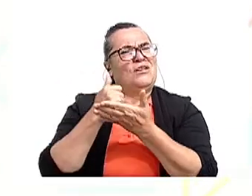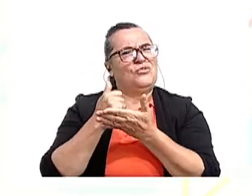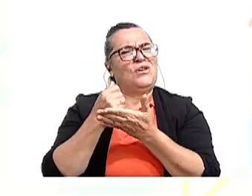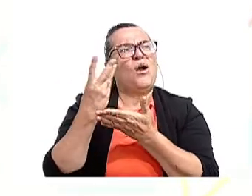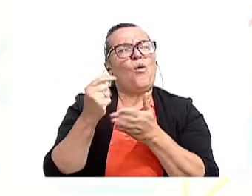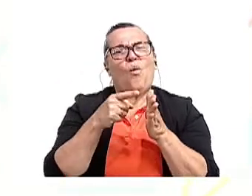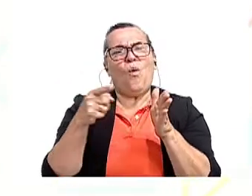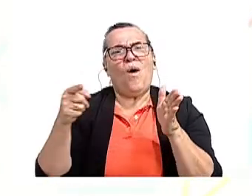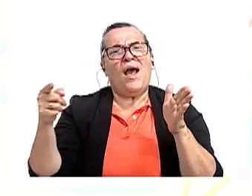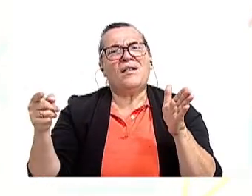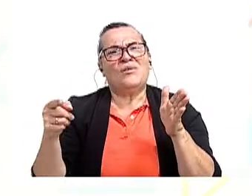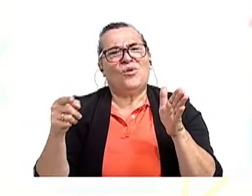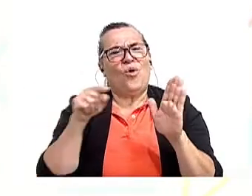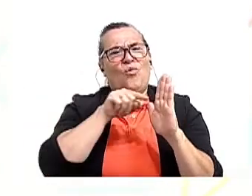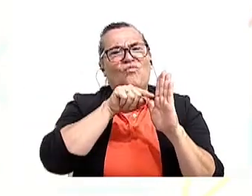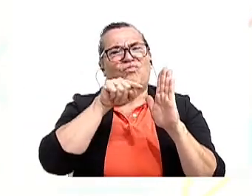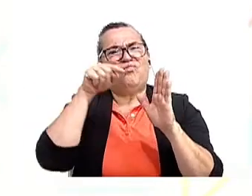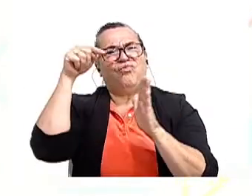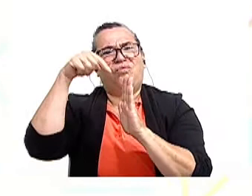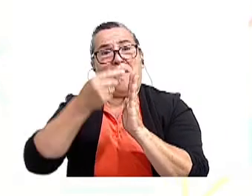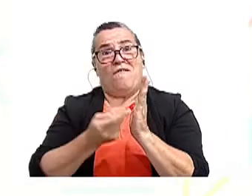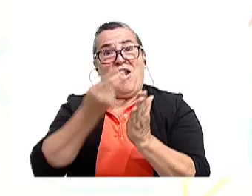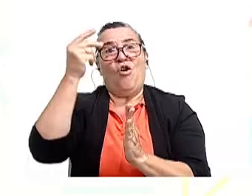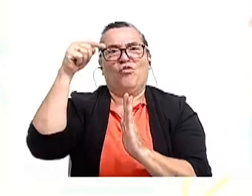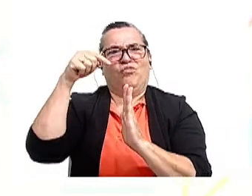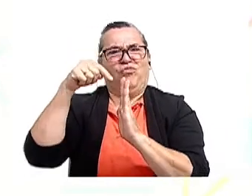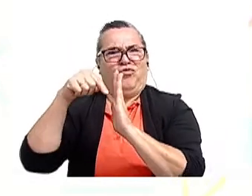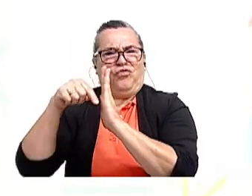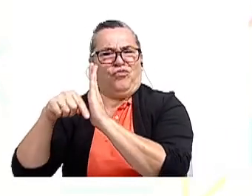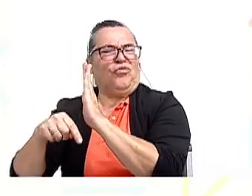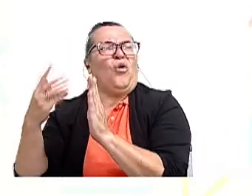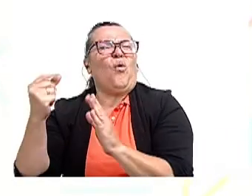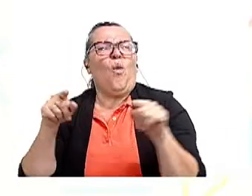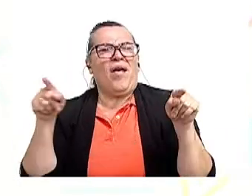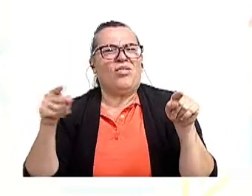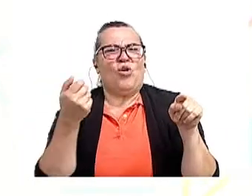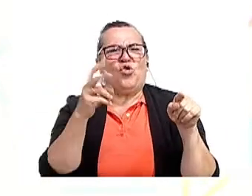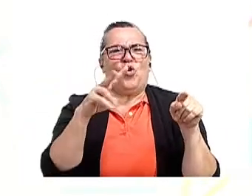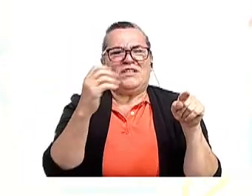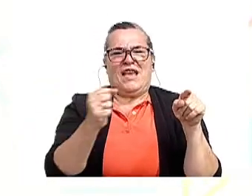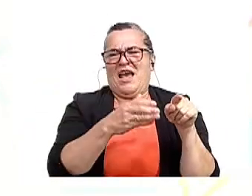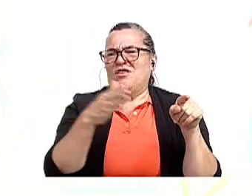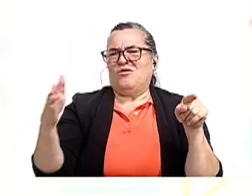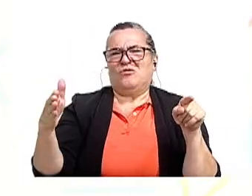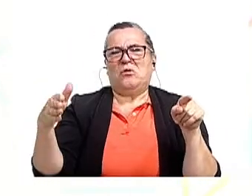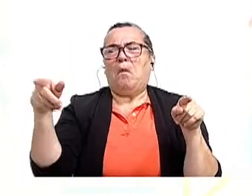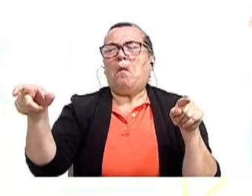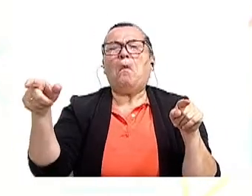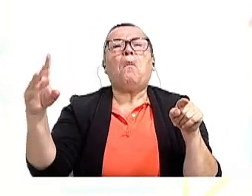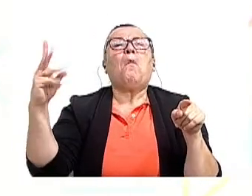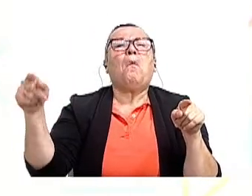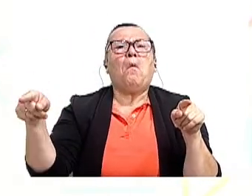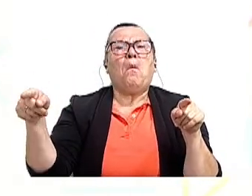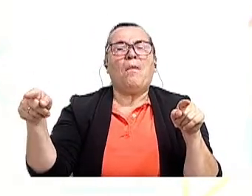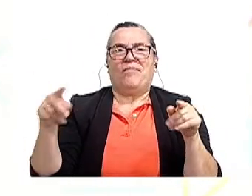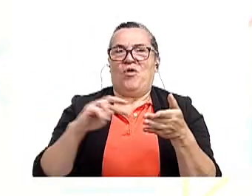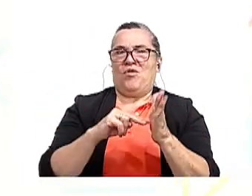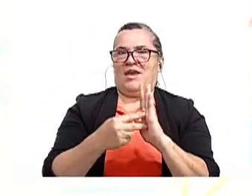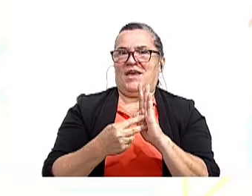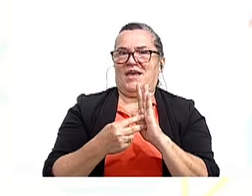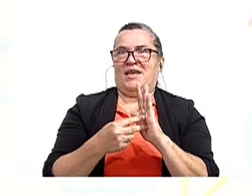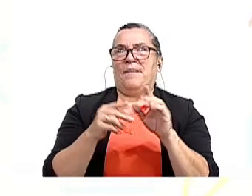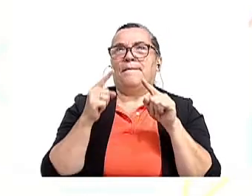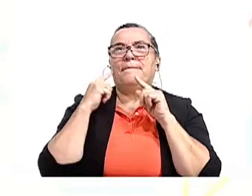determinar esto? Claro que sí. ¿Qué podemos hacer? Lo primero que vemos acá es que ha transcurrido